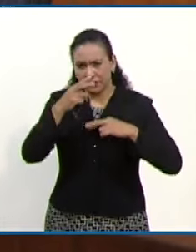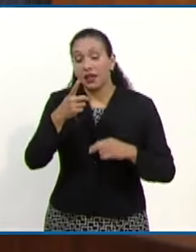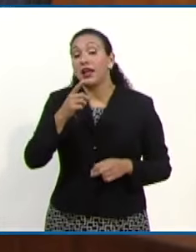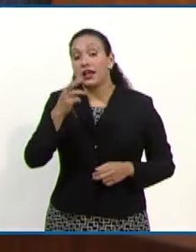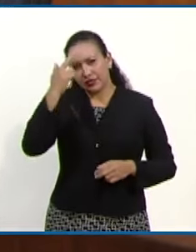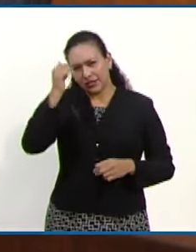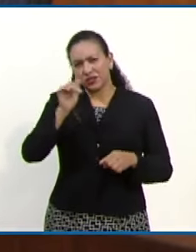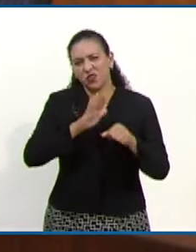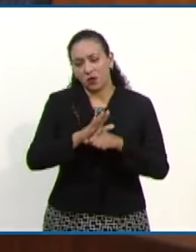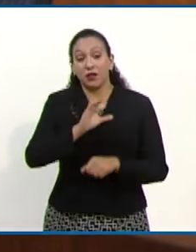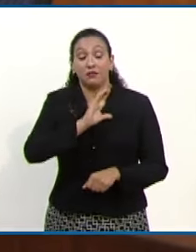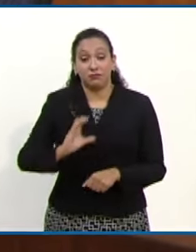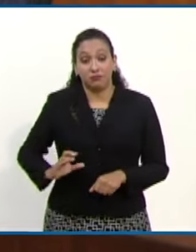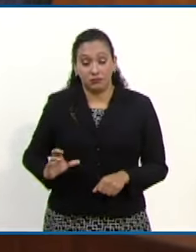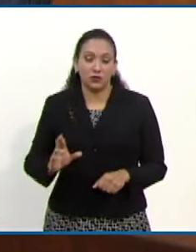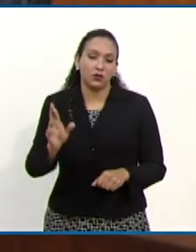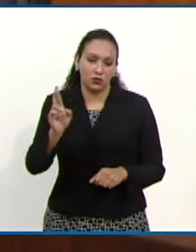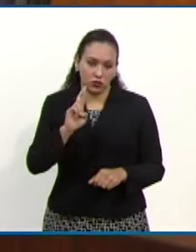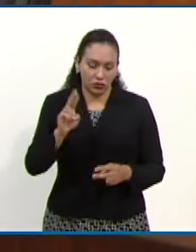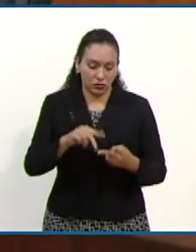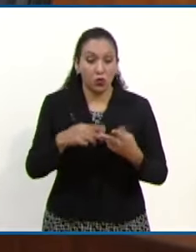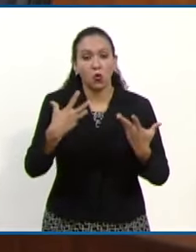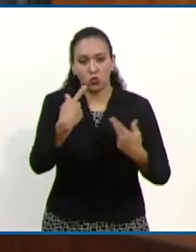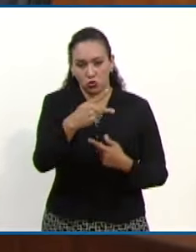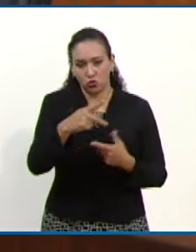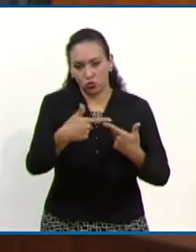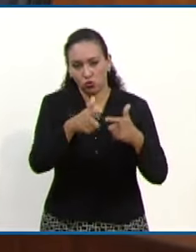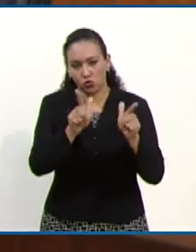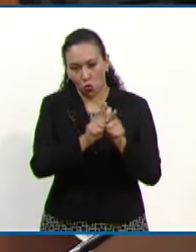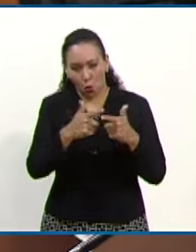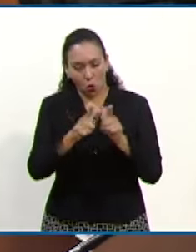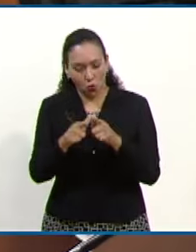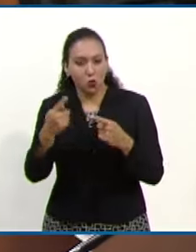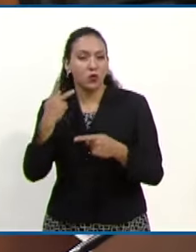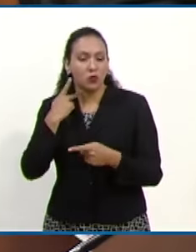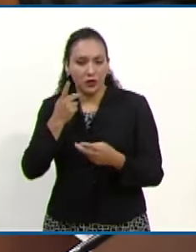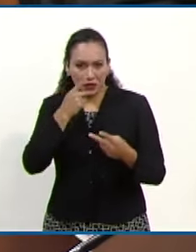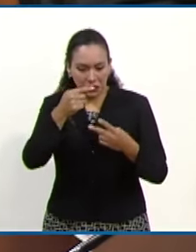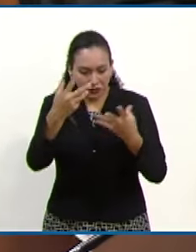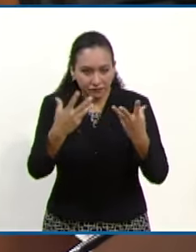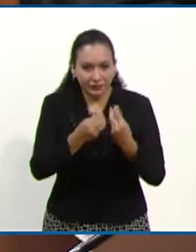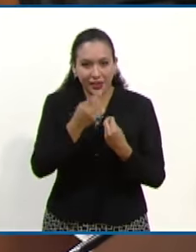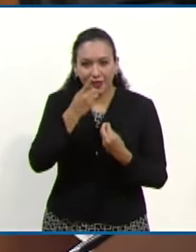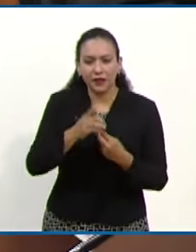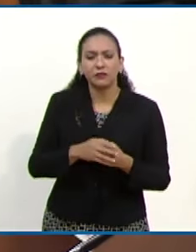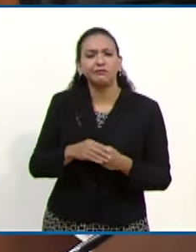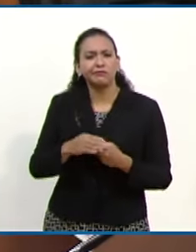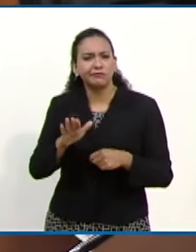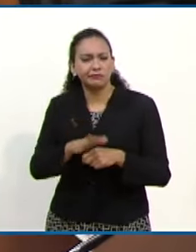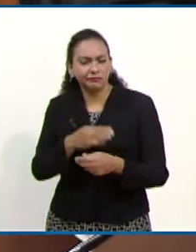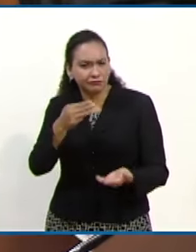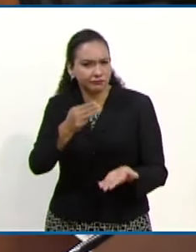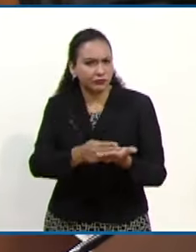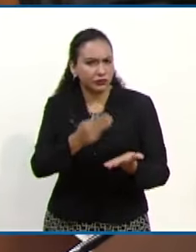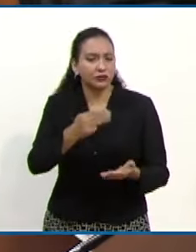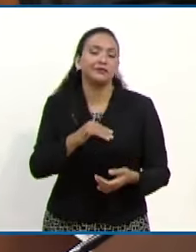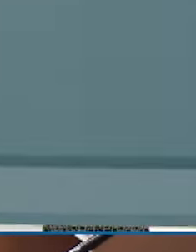Gálvez y los partidos que la postularon, se propone confirmar la sanción impuesta por la Sala Regional